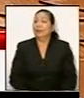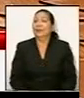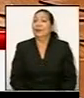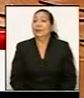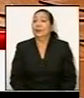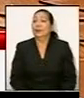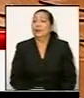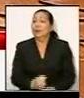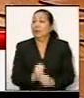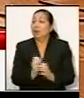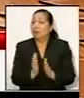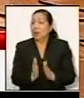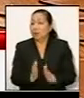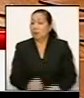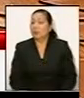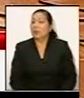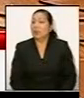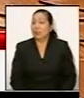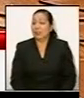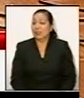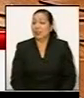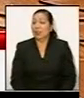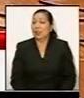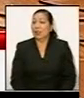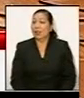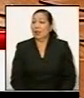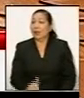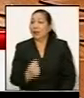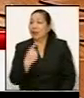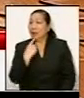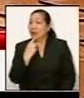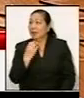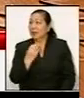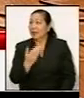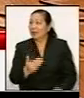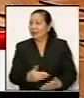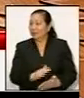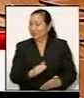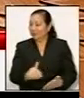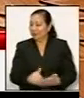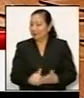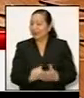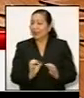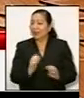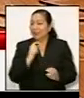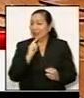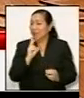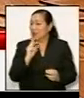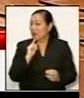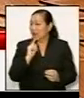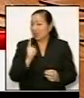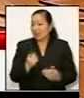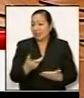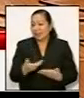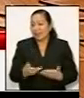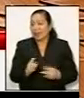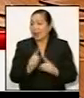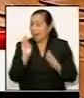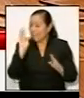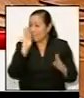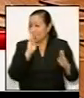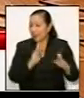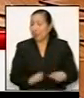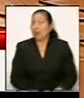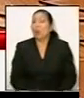de la formación curricular luego ya lo que no está definida en lo que si no está ya lo está veces en la preocupación